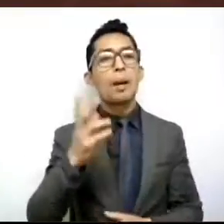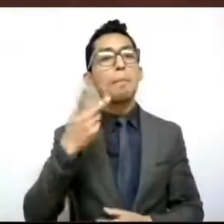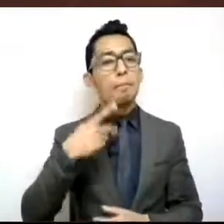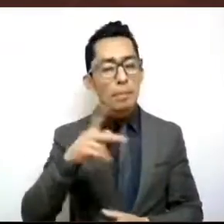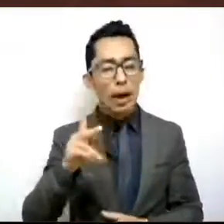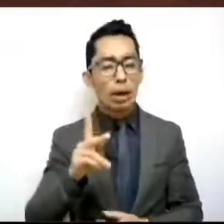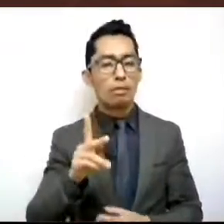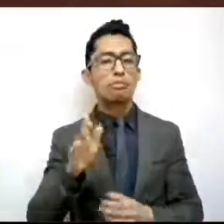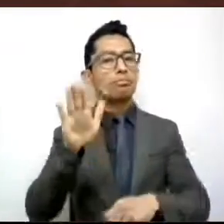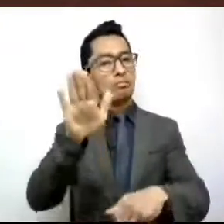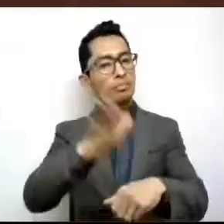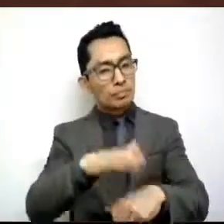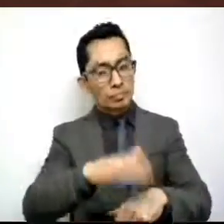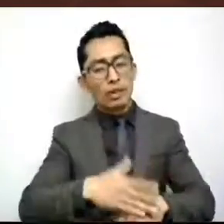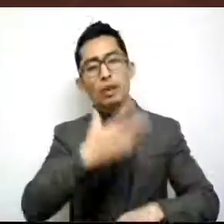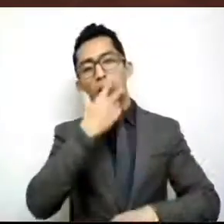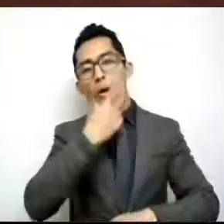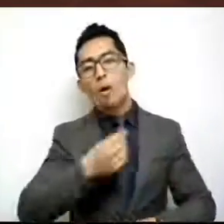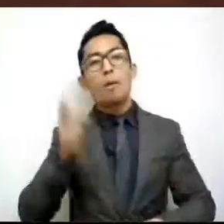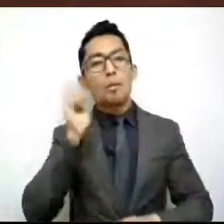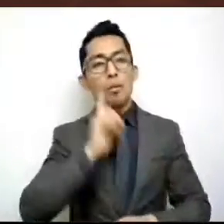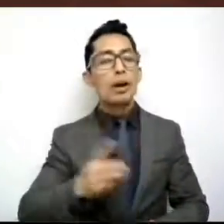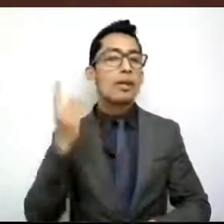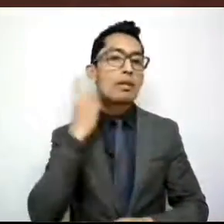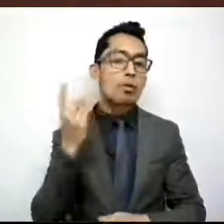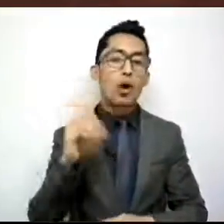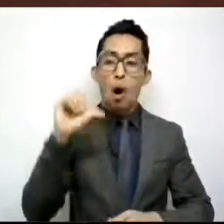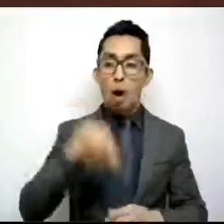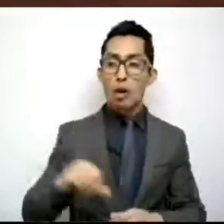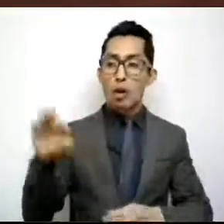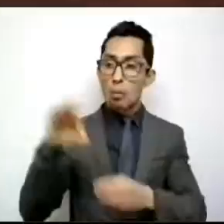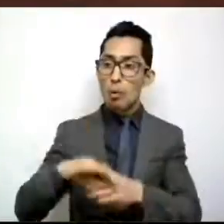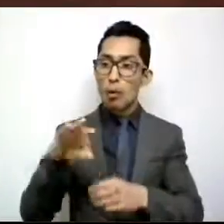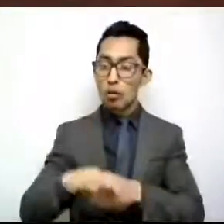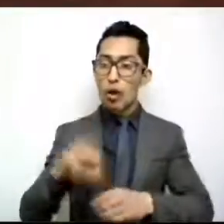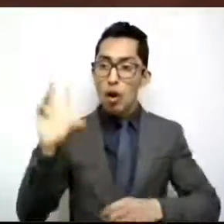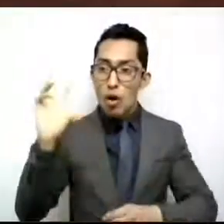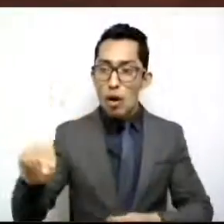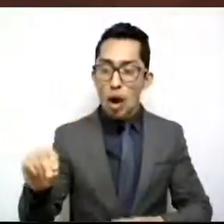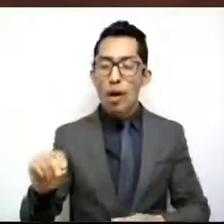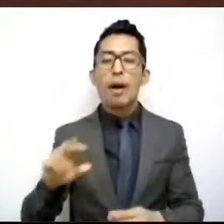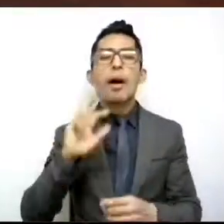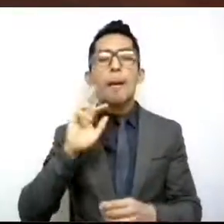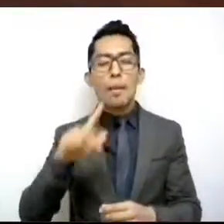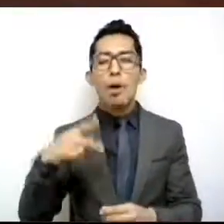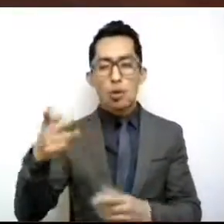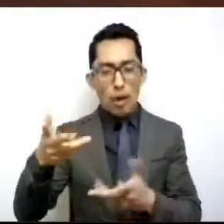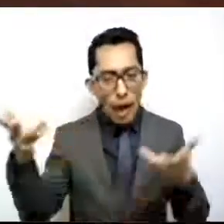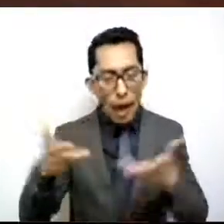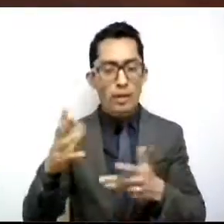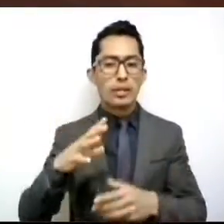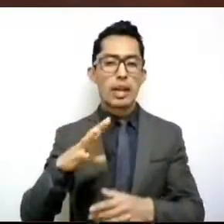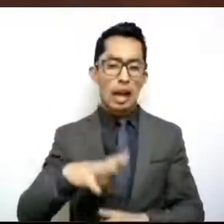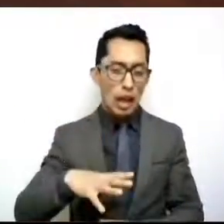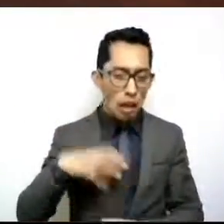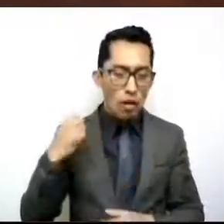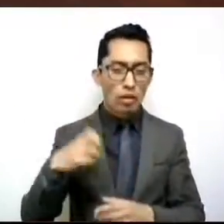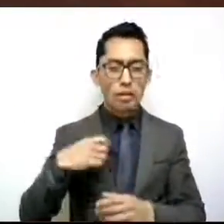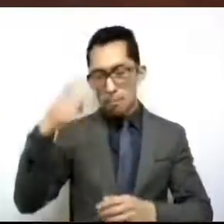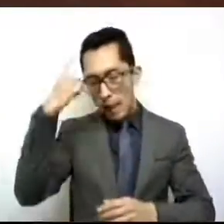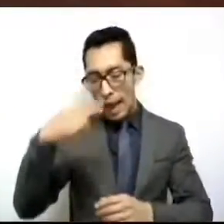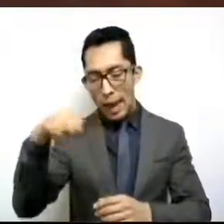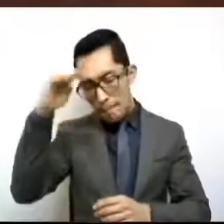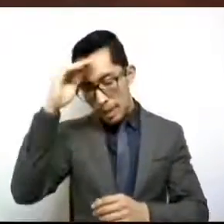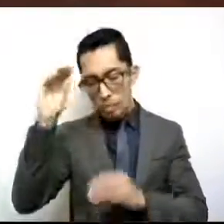a las y los diputados que hoy votaron en contra a que hagamos por ahí un esfuerzo y podamos crear algunas